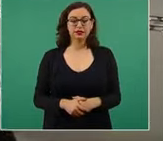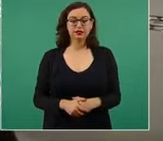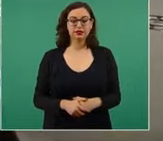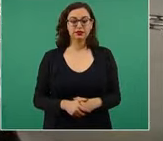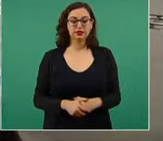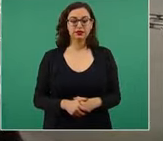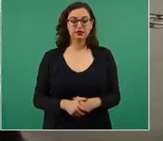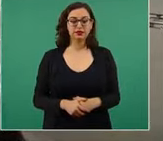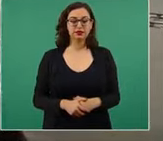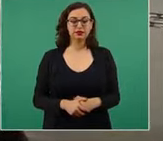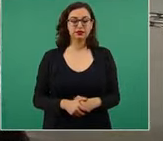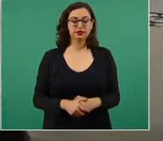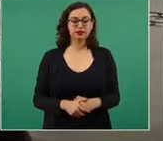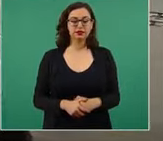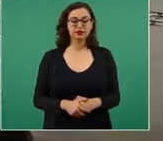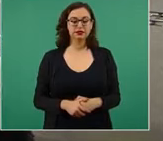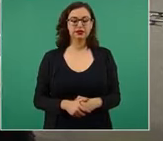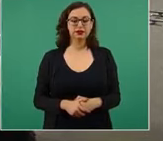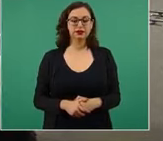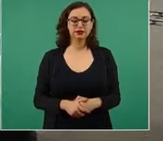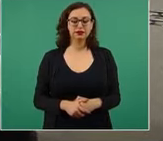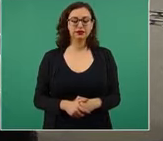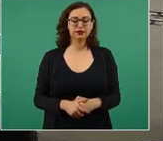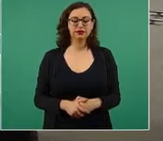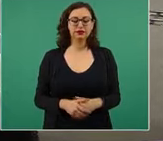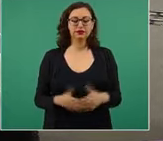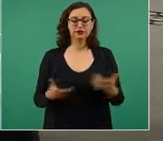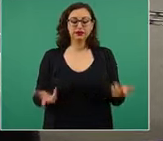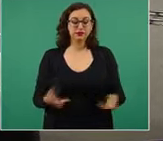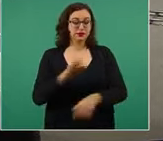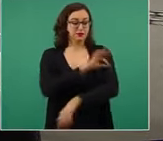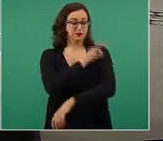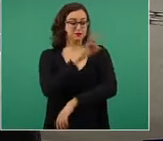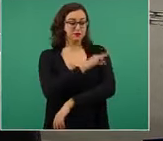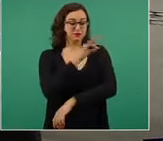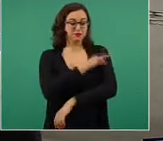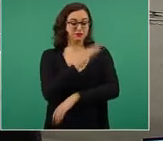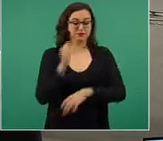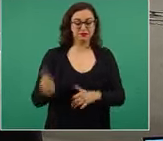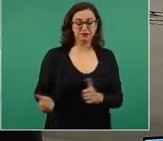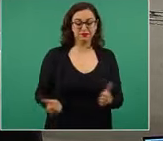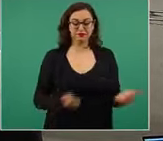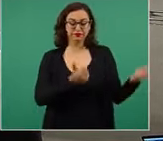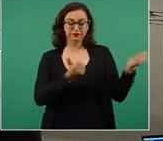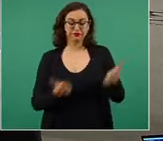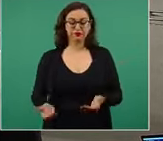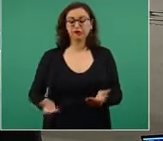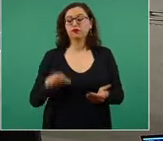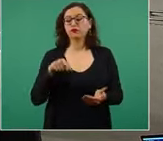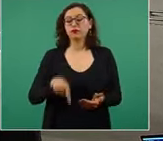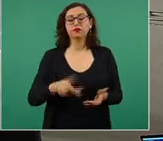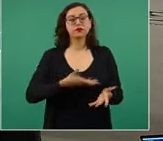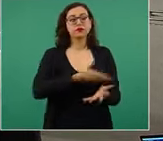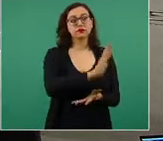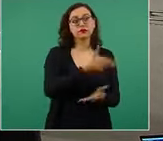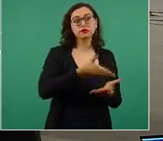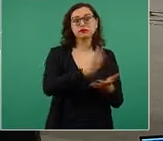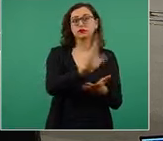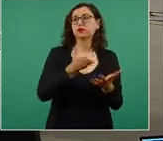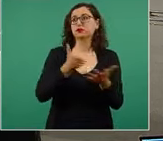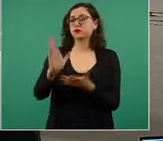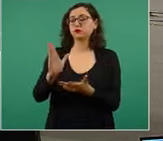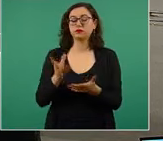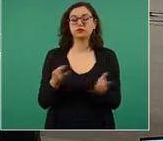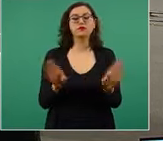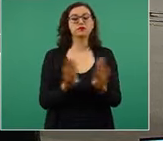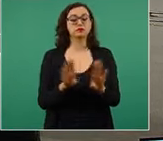Bien, vamos a informar sobre el plan de distribución de las vacunas. Adelante, por favor. Lo que